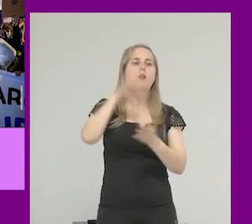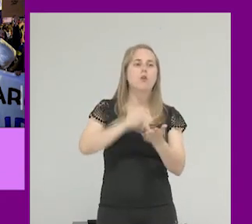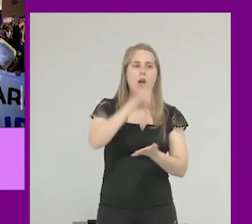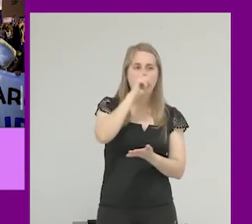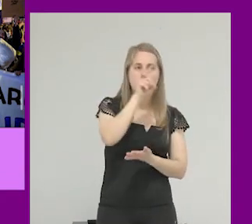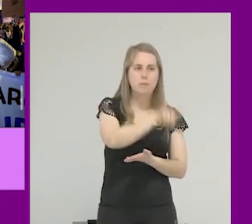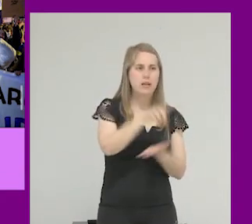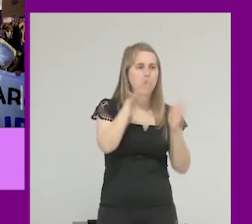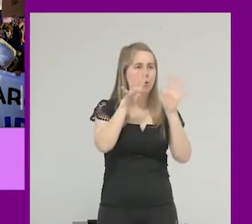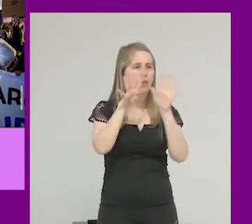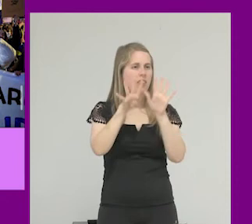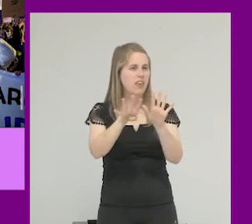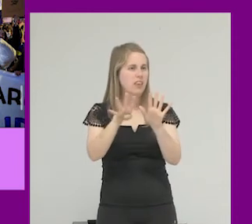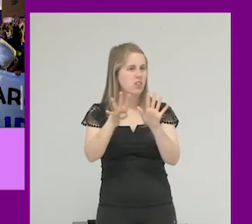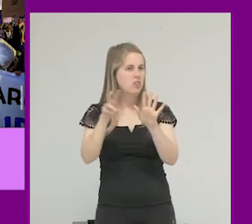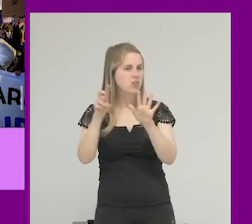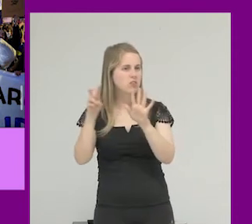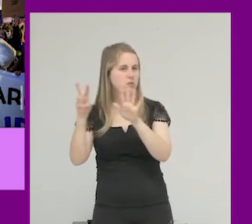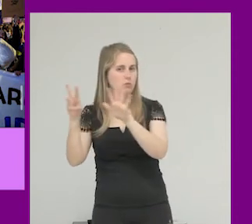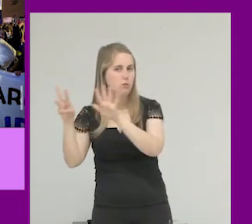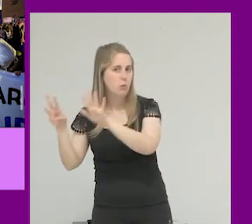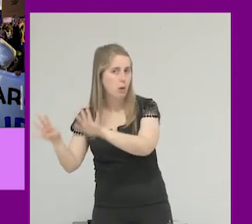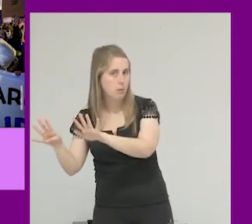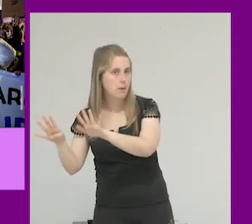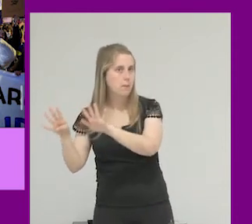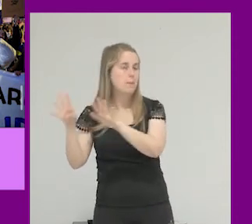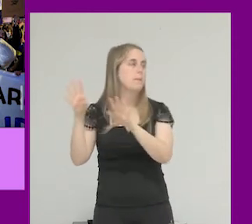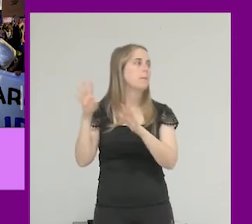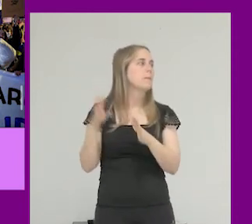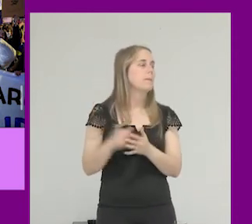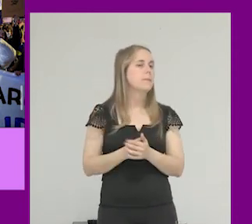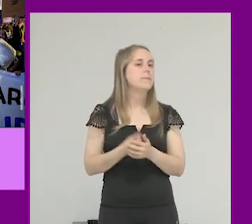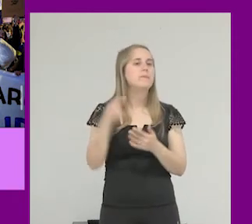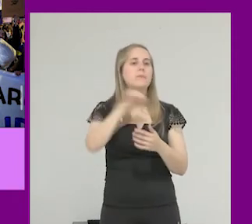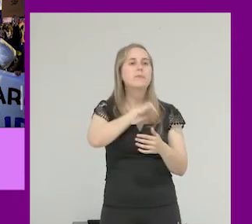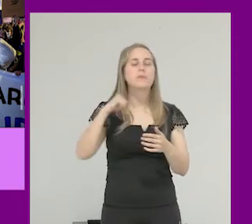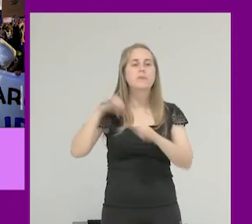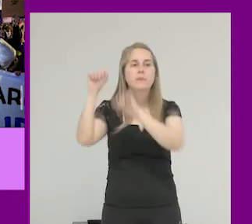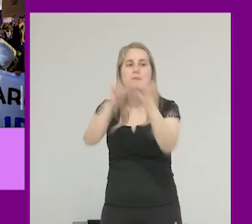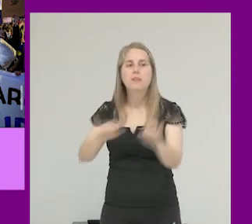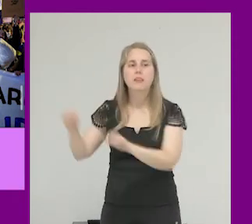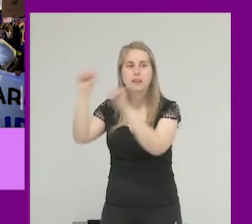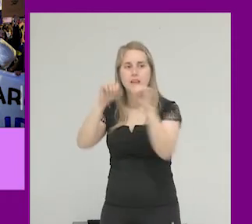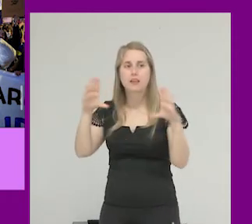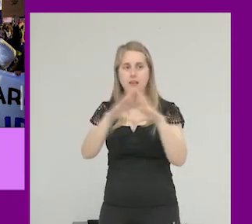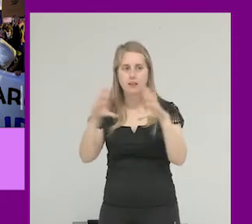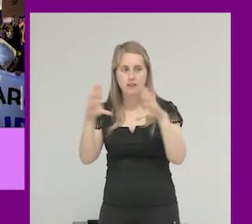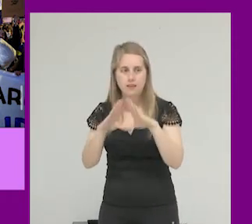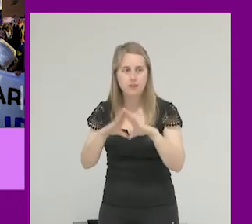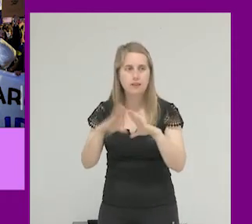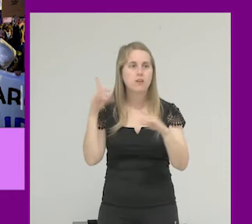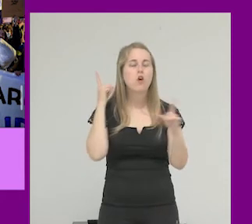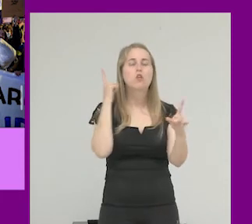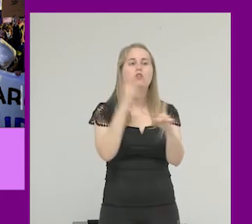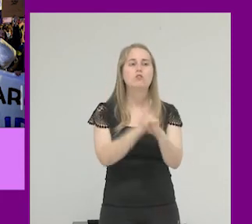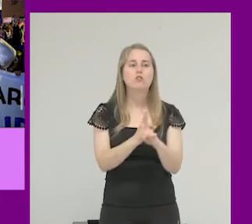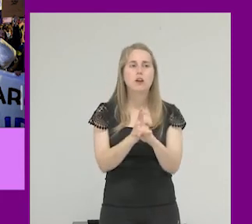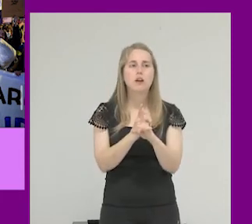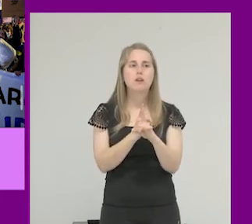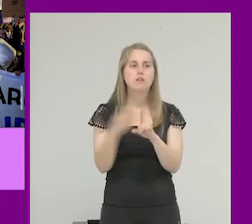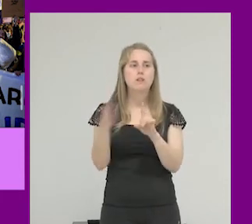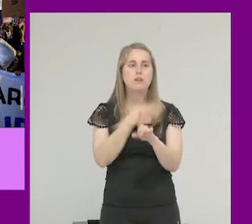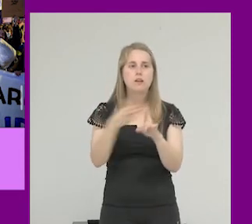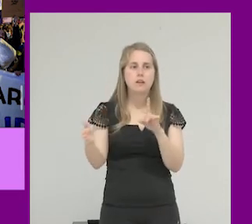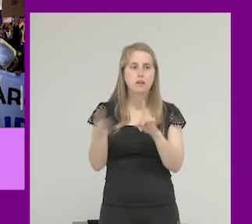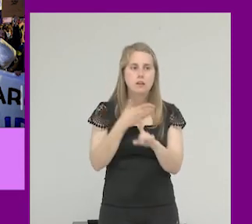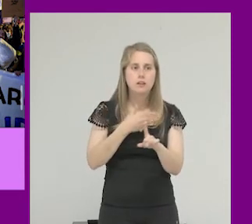1989. Sin duda, la llamada a la autodefensa feminista para dar respuesta a las agresiones producidas es